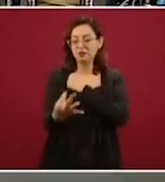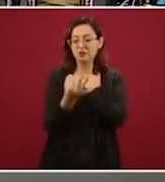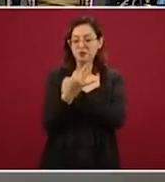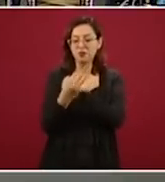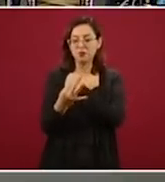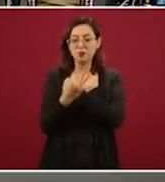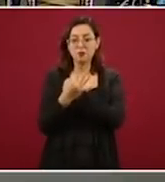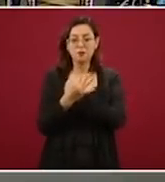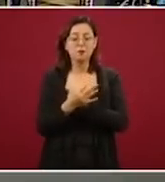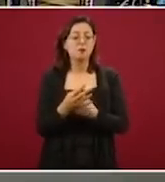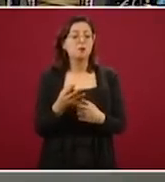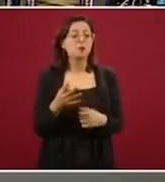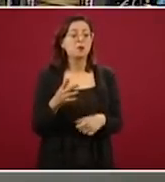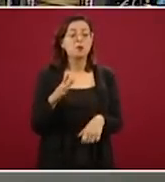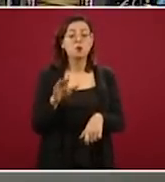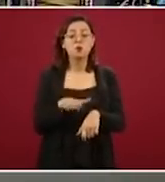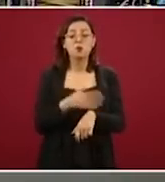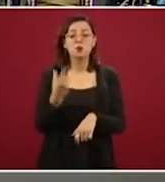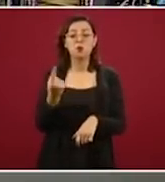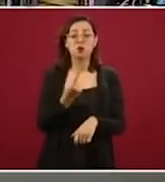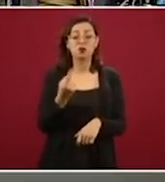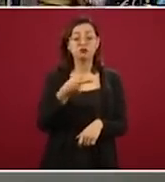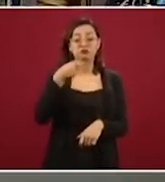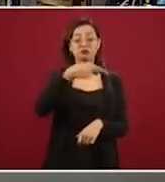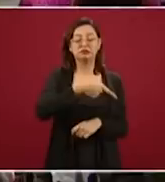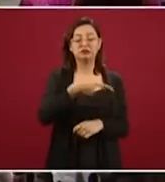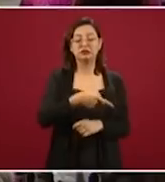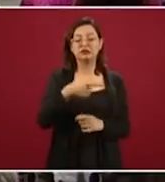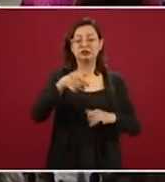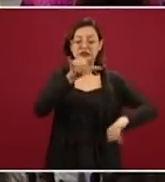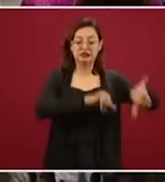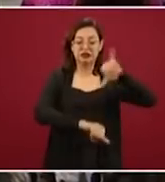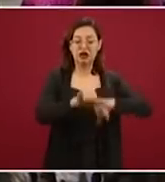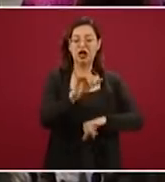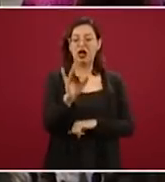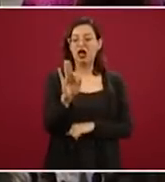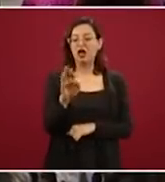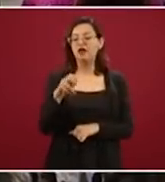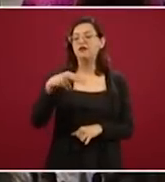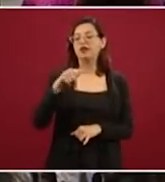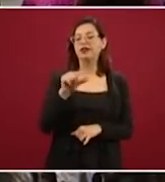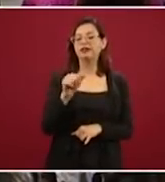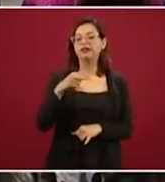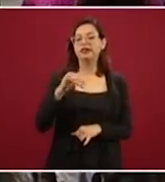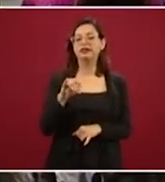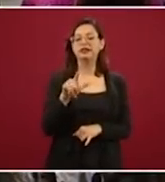tratan el fentanilo, para que vean.